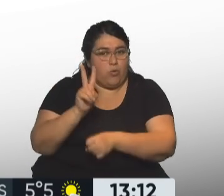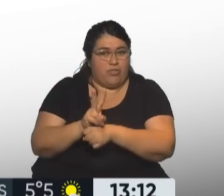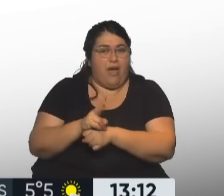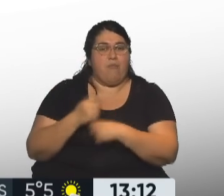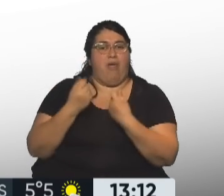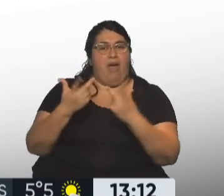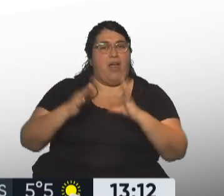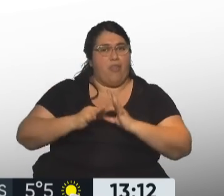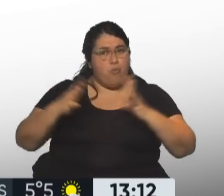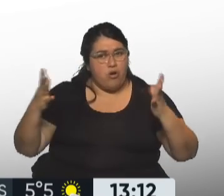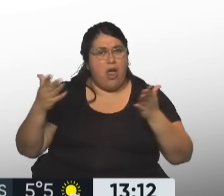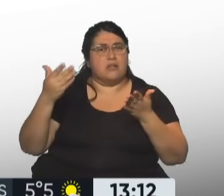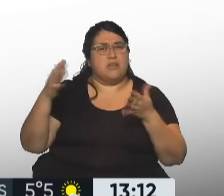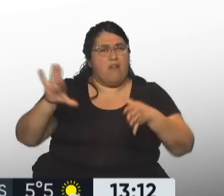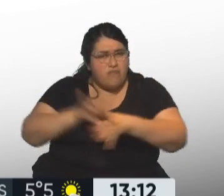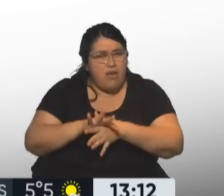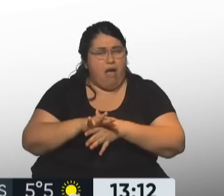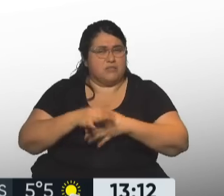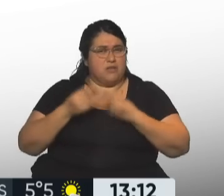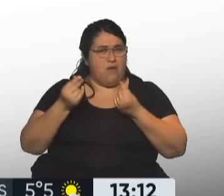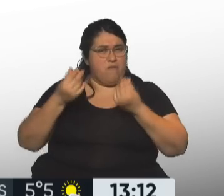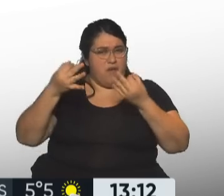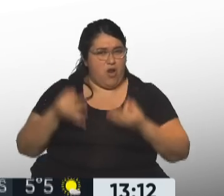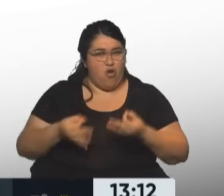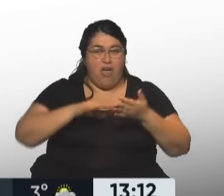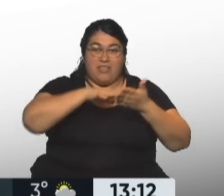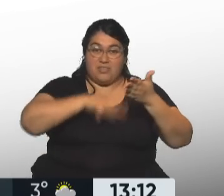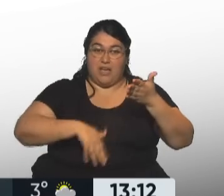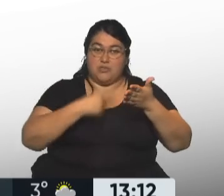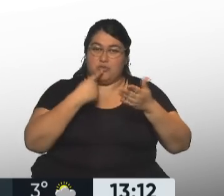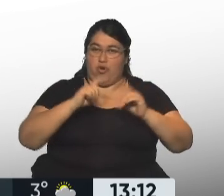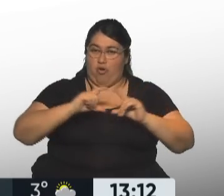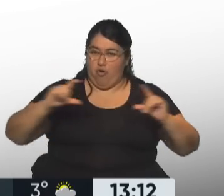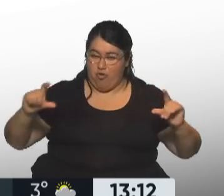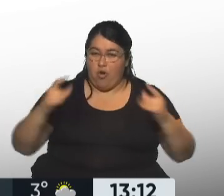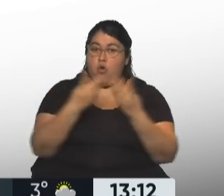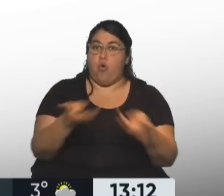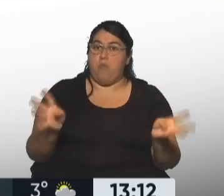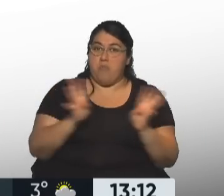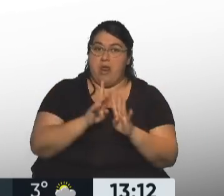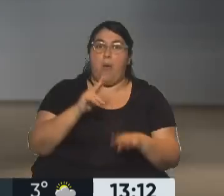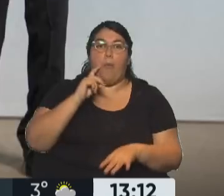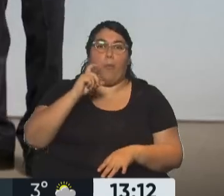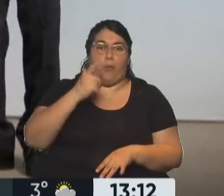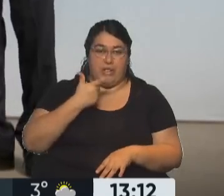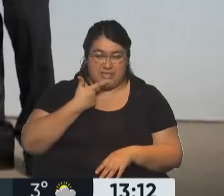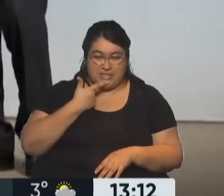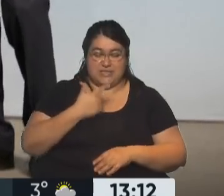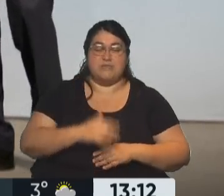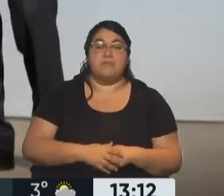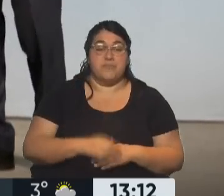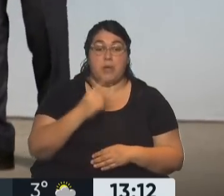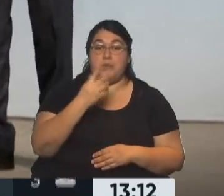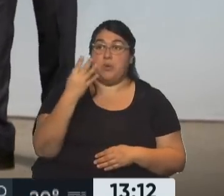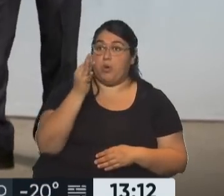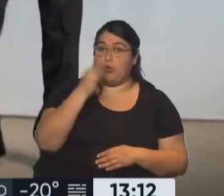democrática, representativa, eficaz y fructífera, señala el texto que recoge lo debatido en la cumbre de los BRICS que concluyó en Johannesburgo el